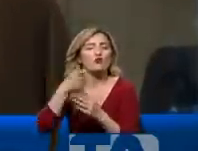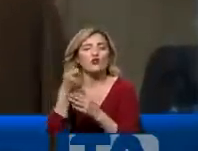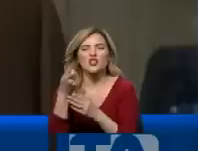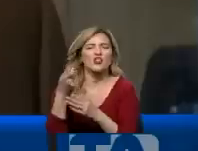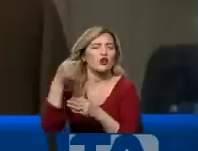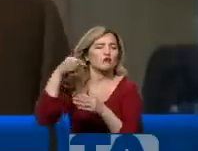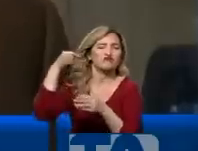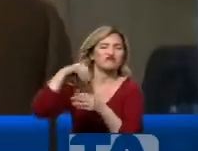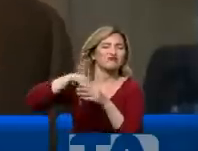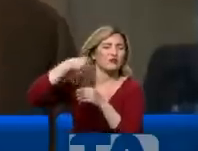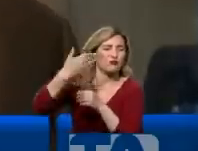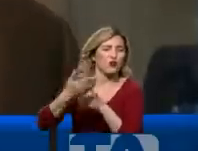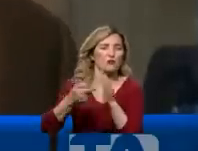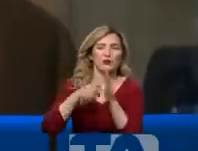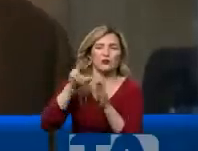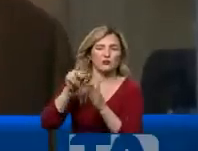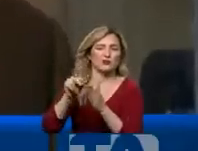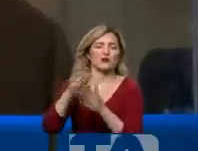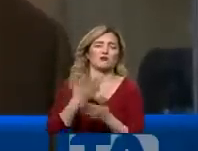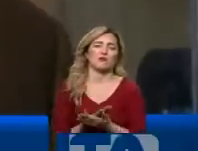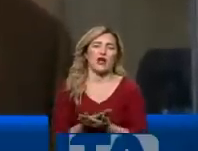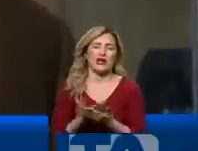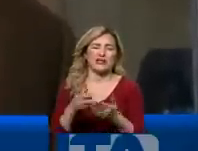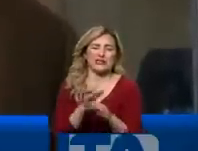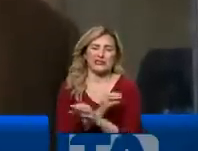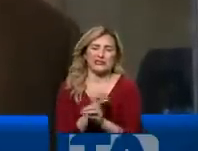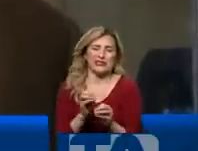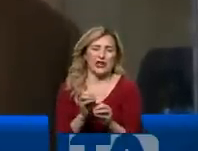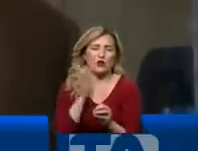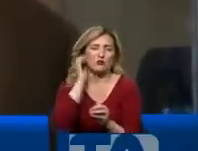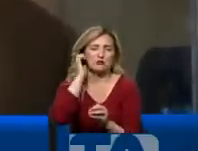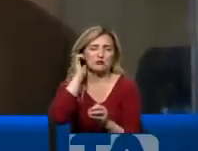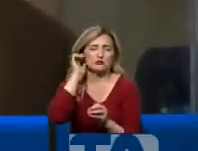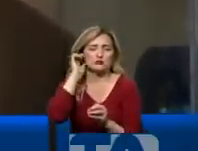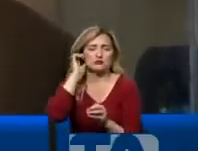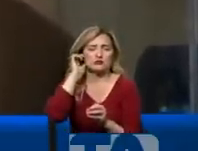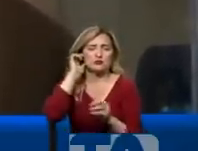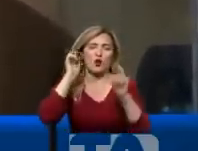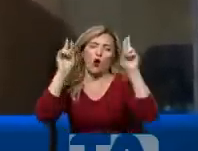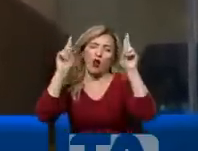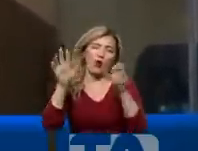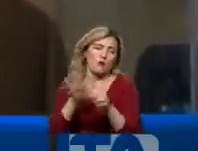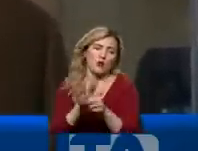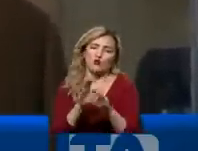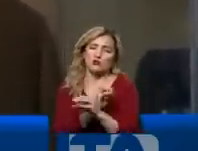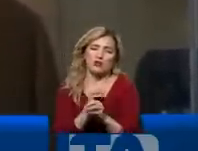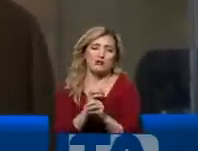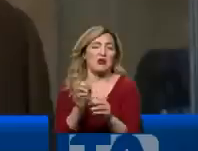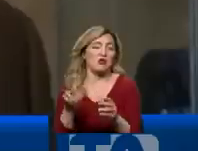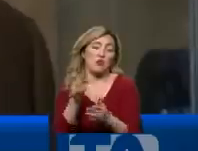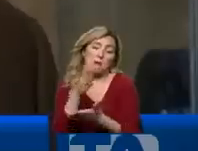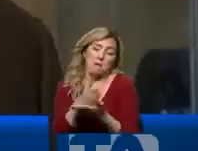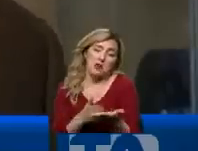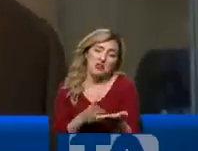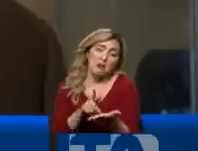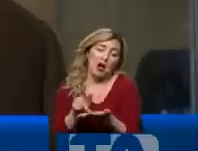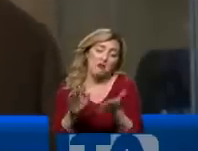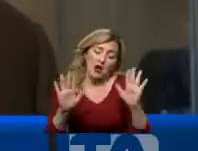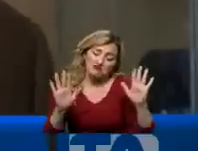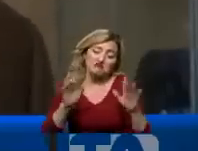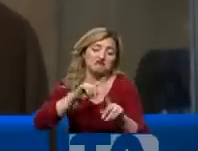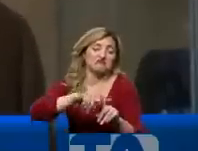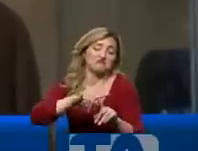divisas. Se ha reducido en un 50%, lo cual está bien. Ojalá hubiese sido completo. Y también es positivo el hecho